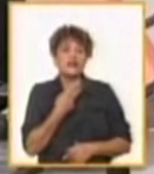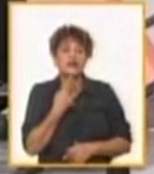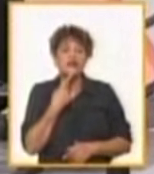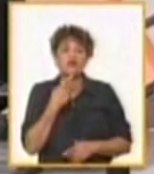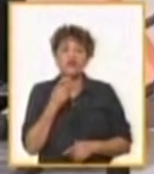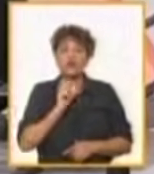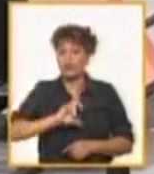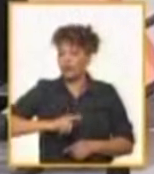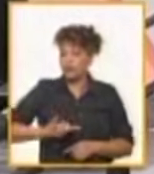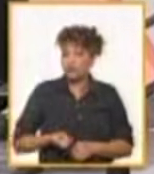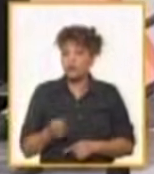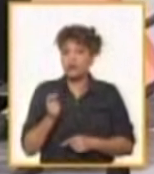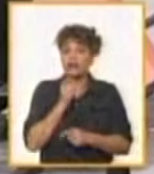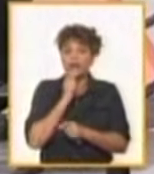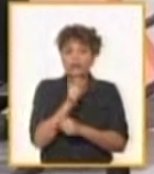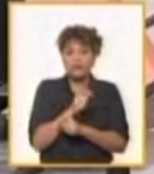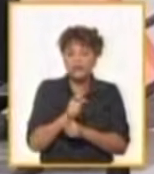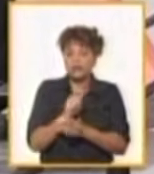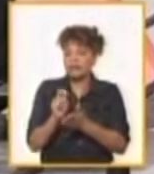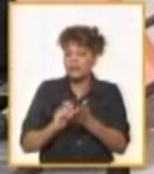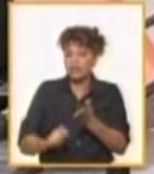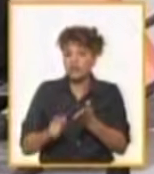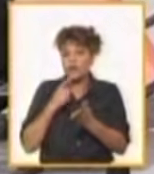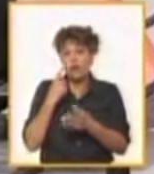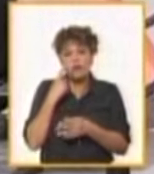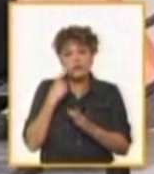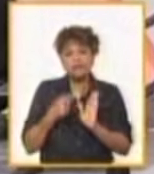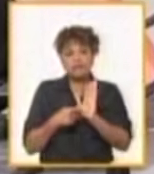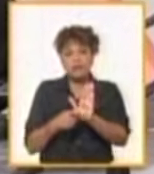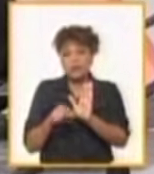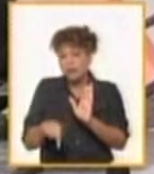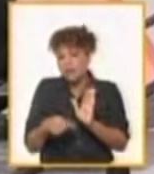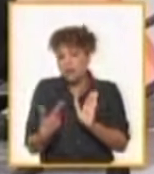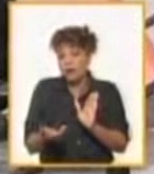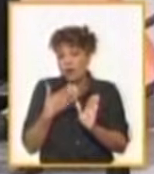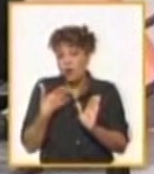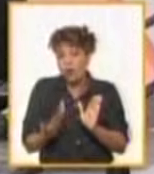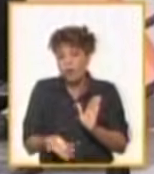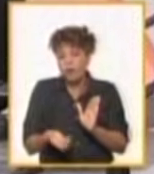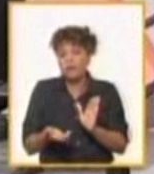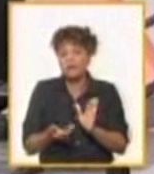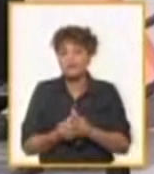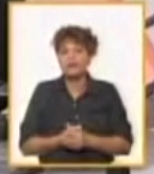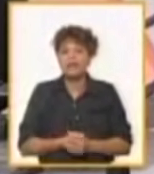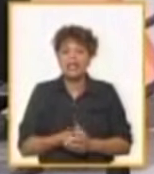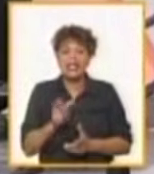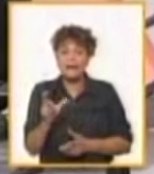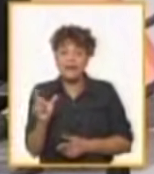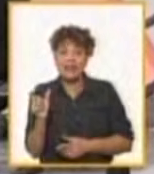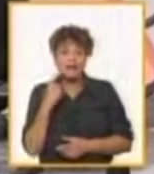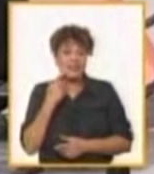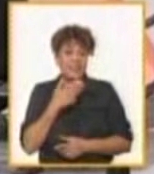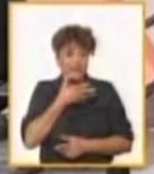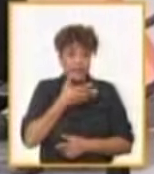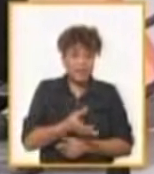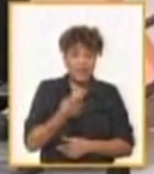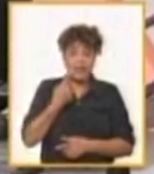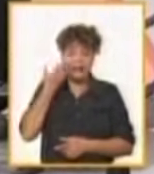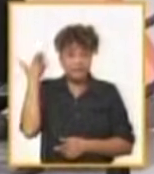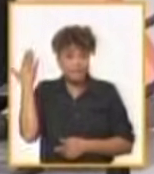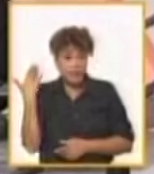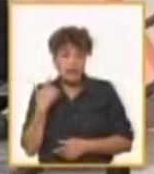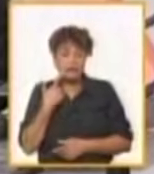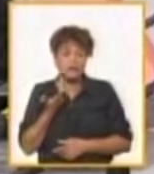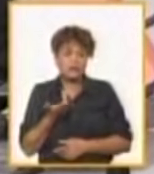ese valor que sigue teniendo 65 años después, palabras a los intelectuales, cuánto implica también en la defensa de la política cultural